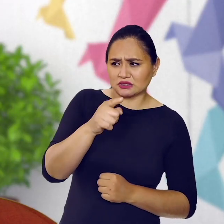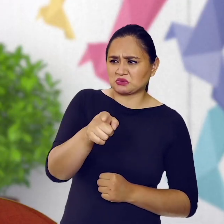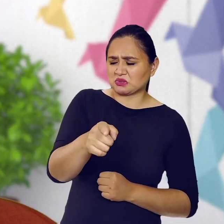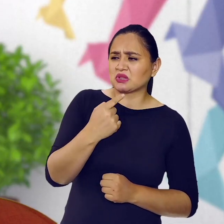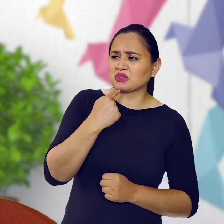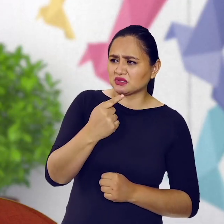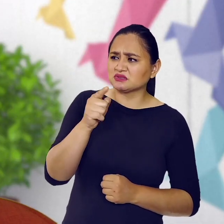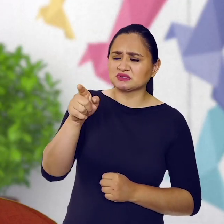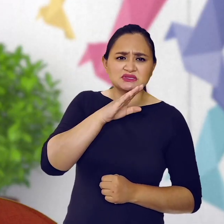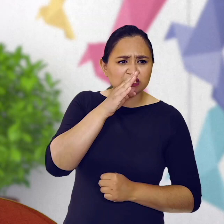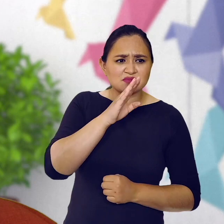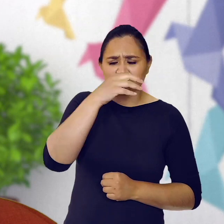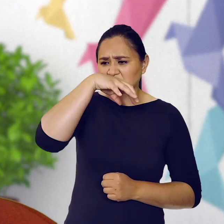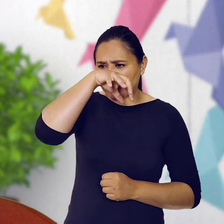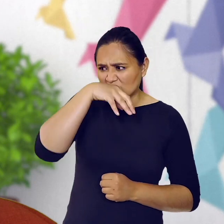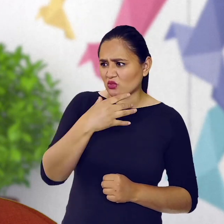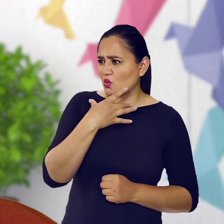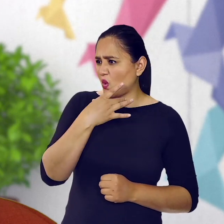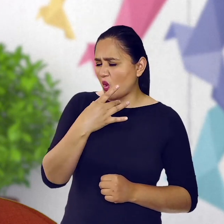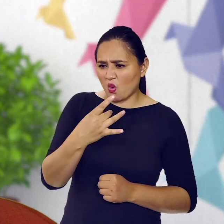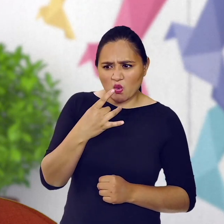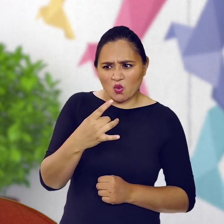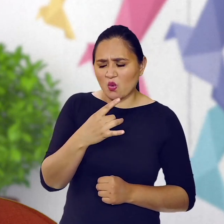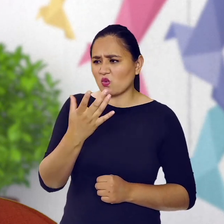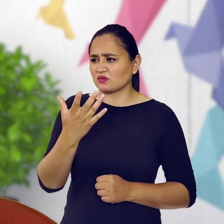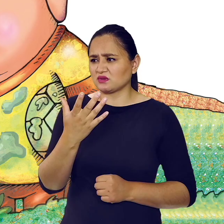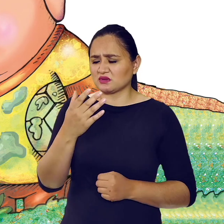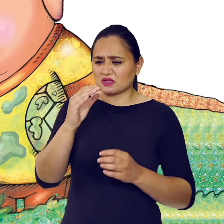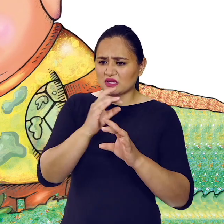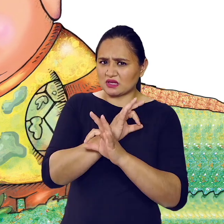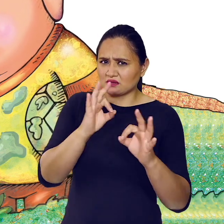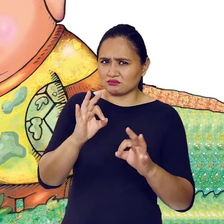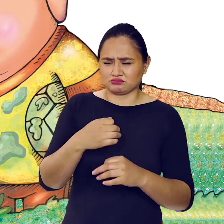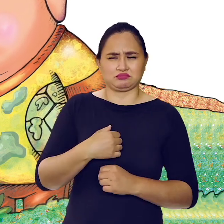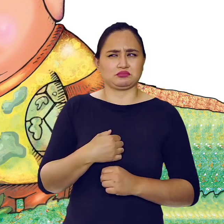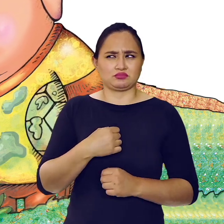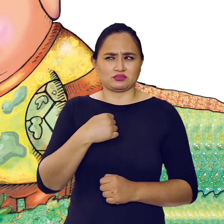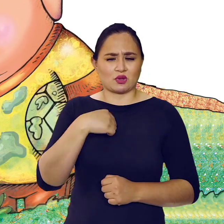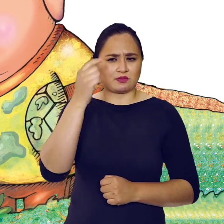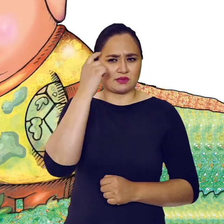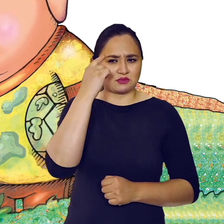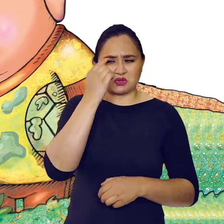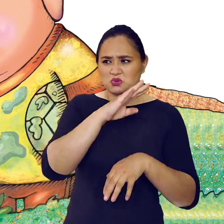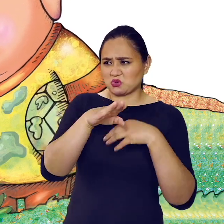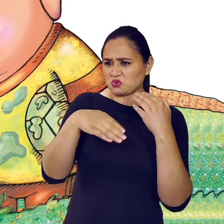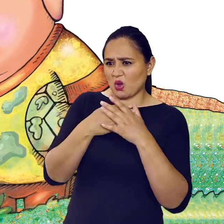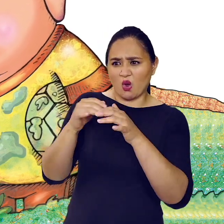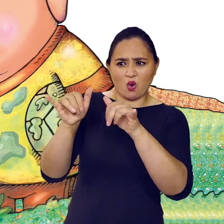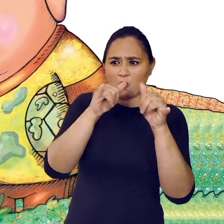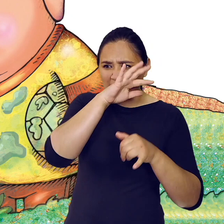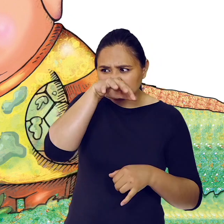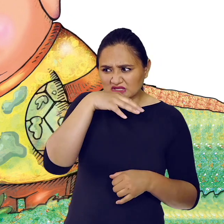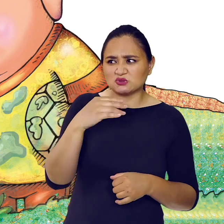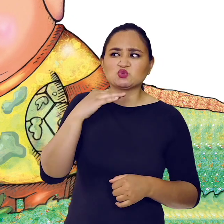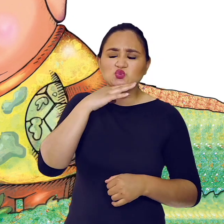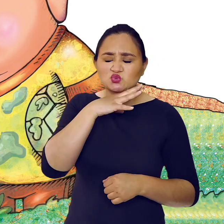decía que los chanchos eran enemigos de la limpieza y le dijo: yo pensaba que los chanchos eran todos unos